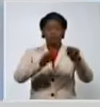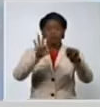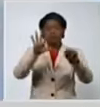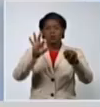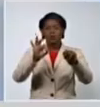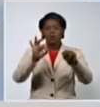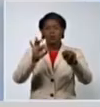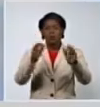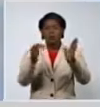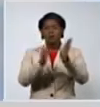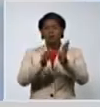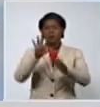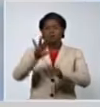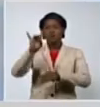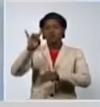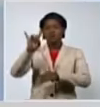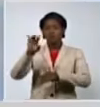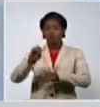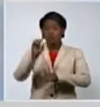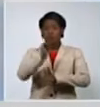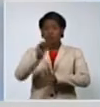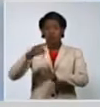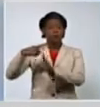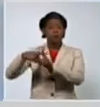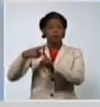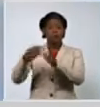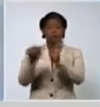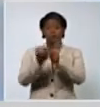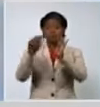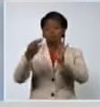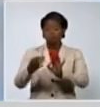50.590 pacientes que se han diagnosticado con la enfermedad